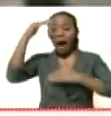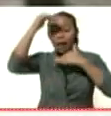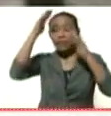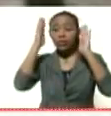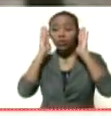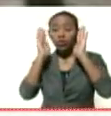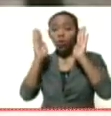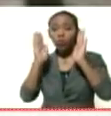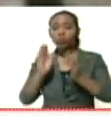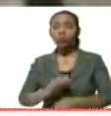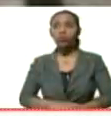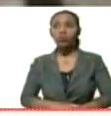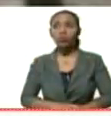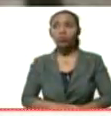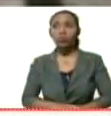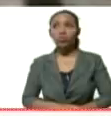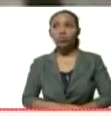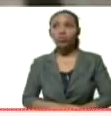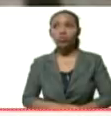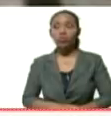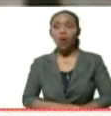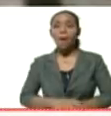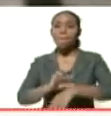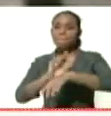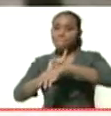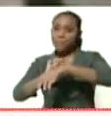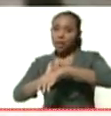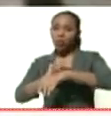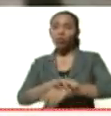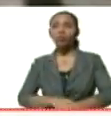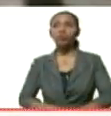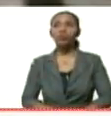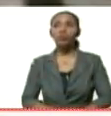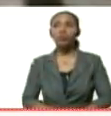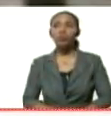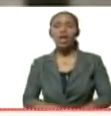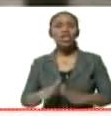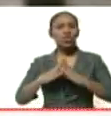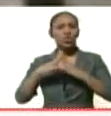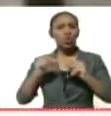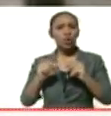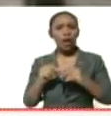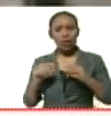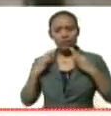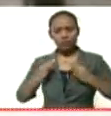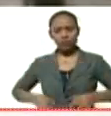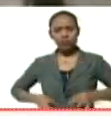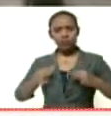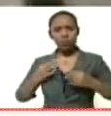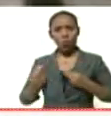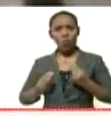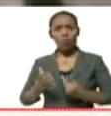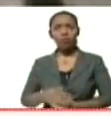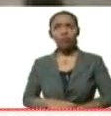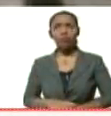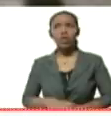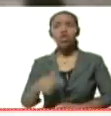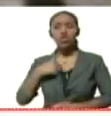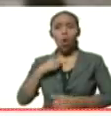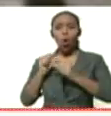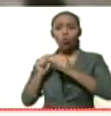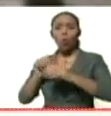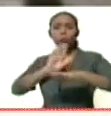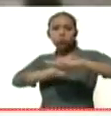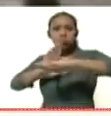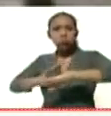atendidos, con médicos y con todas las condiciones. Y yo sigo llamando